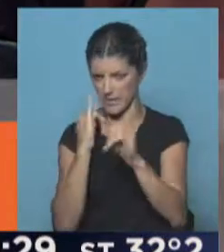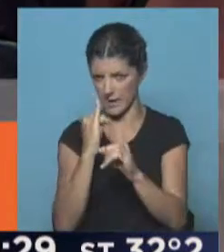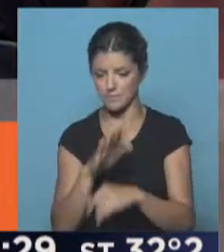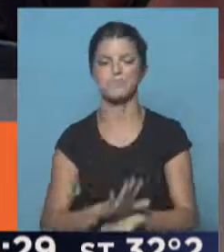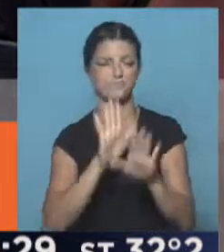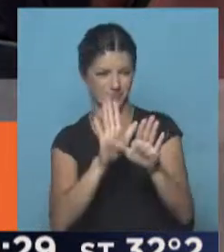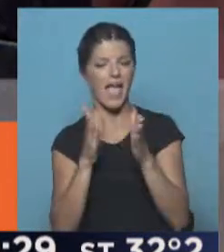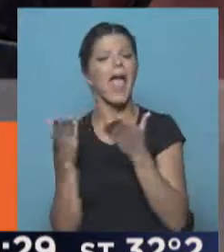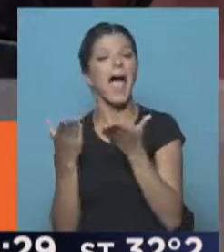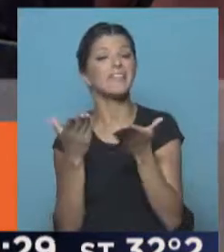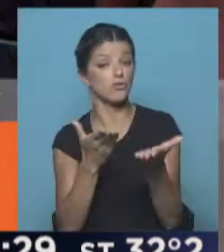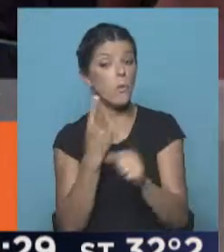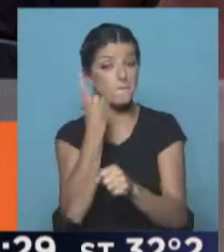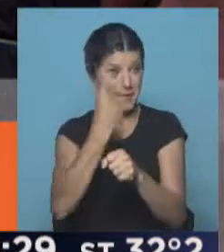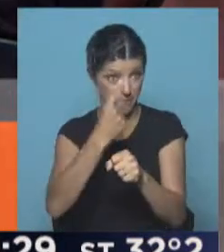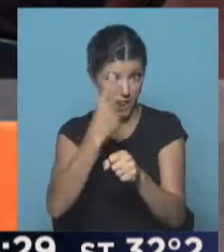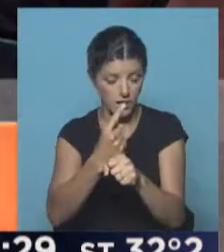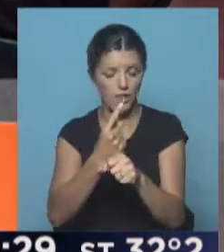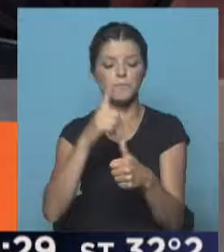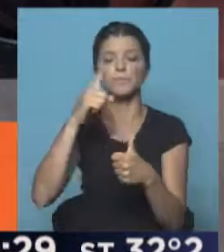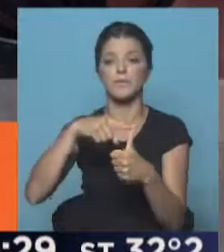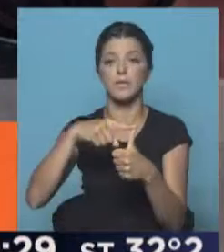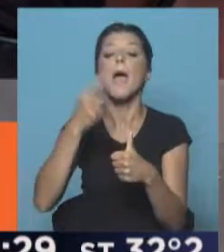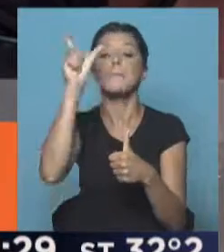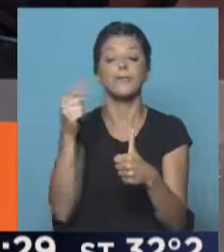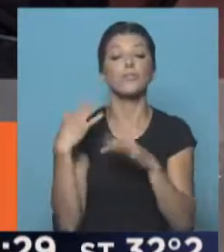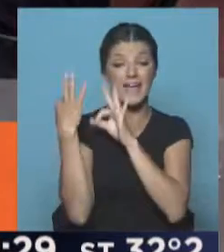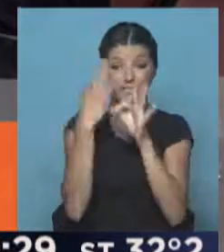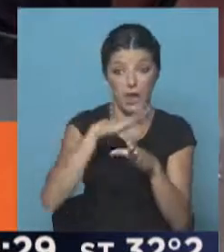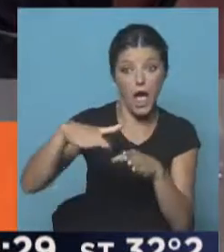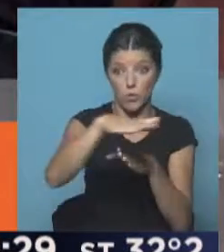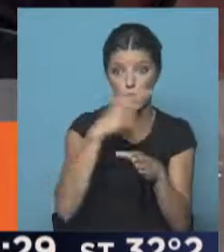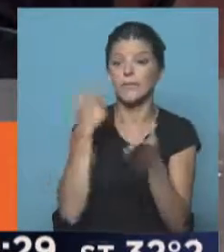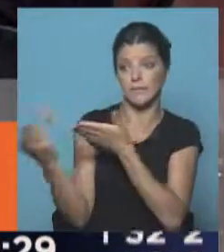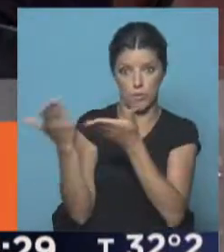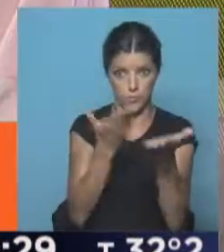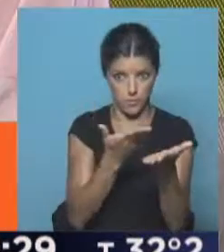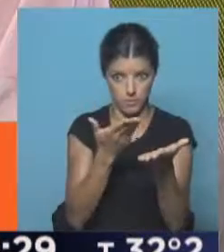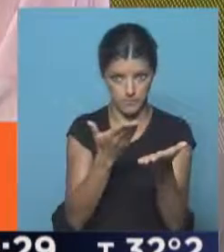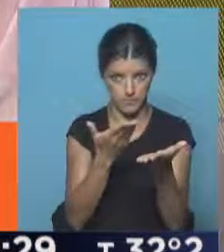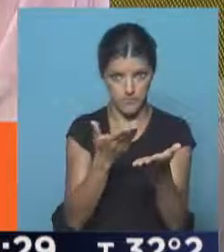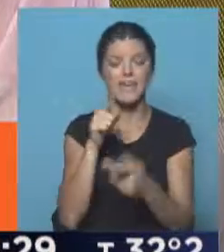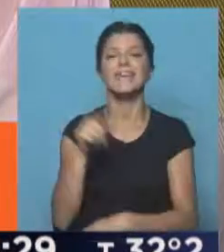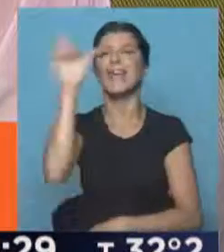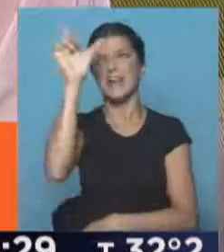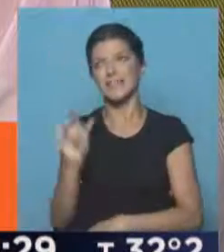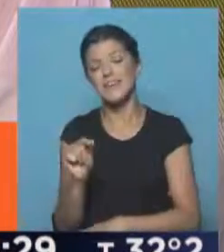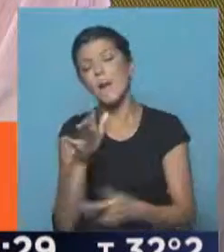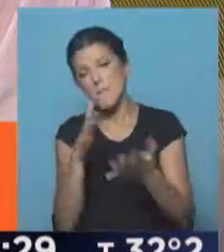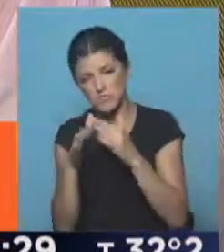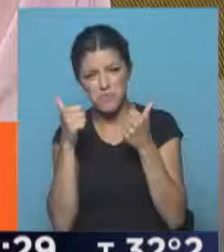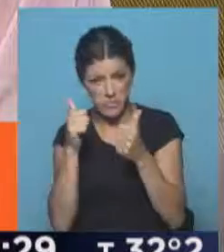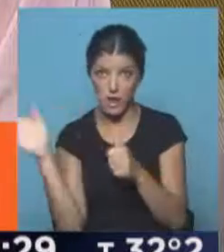primaria de lo que en primera instancia hace que el paciente llegue en lugares sea recepcionado y eso en todo el país más o menos funciona